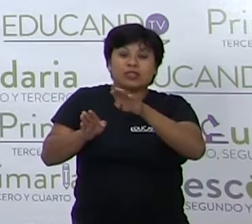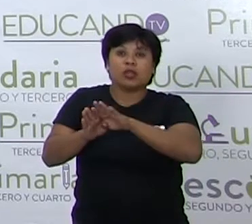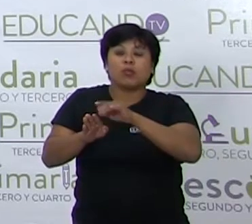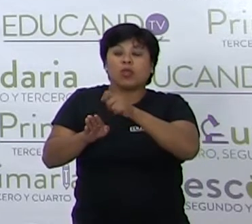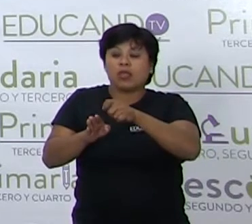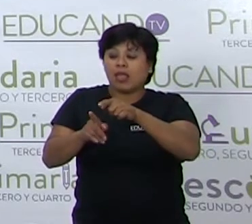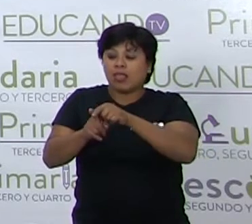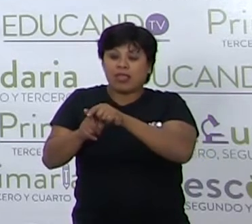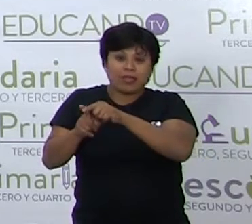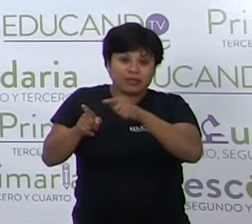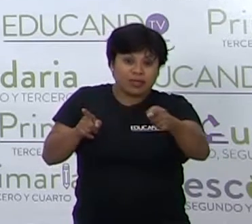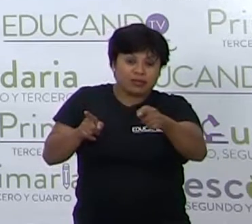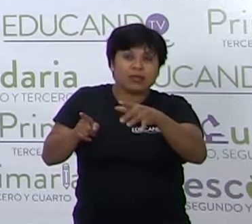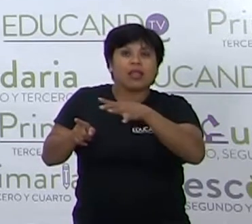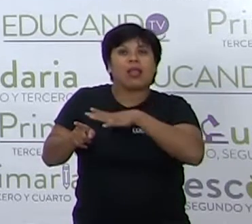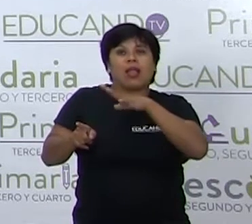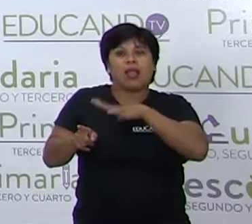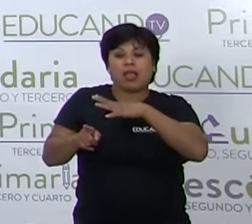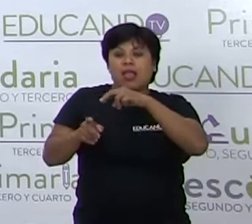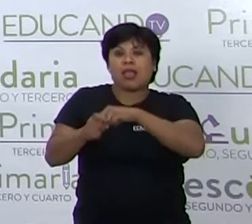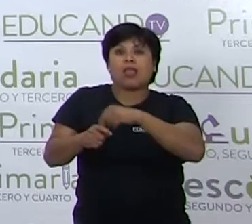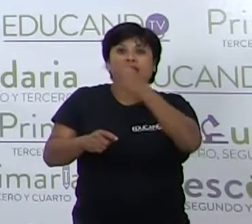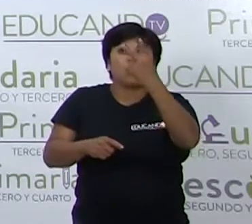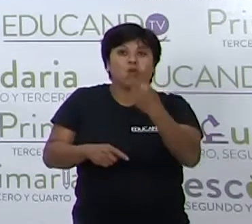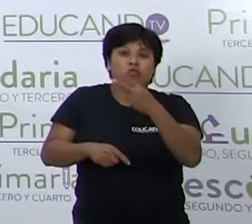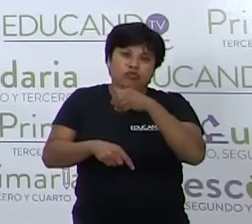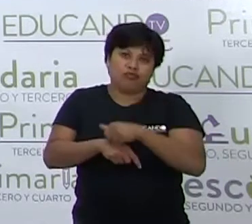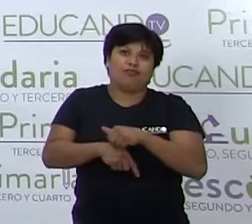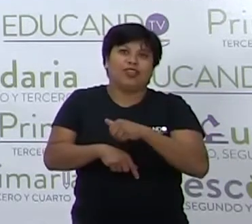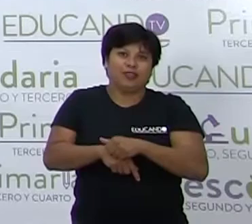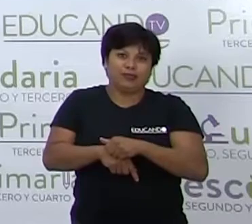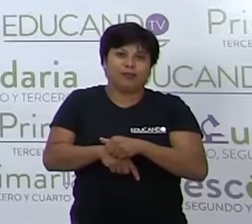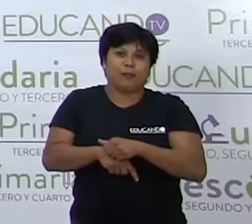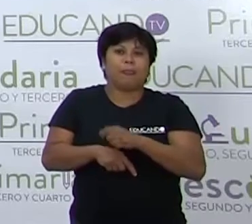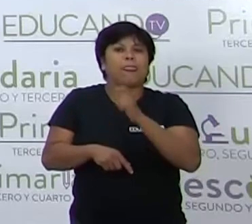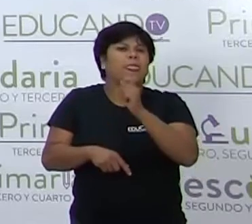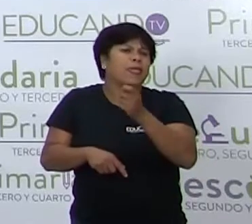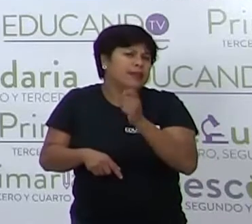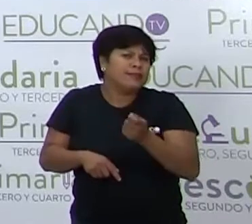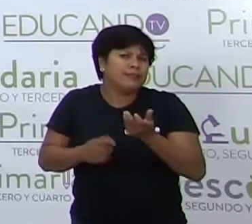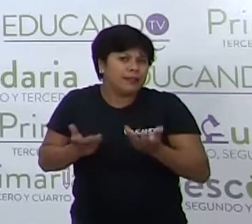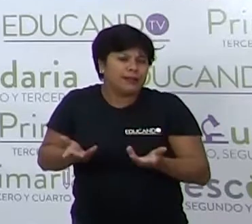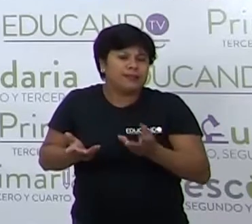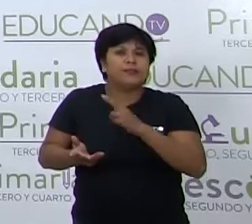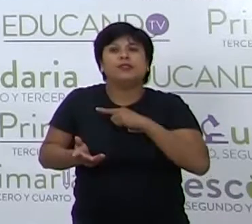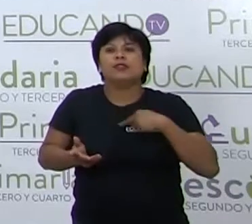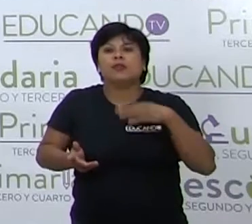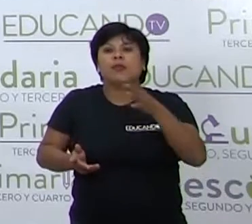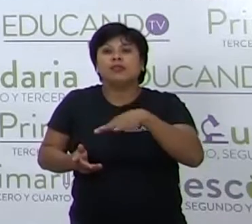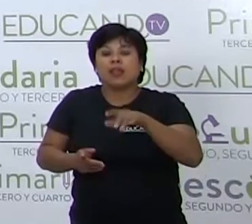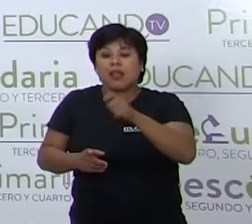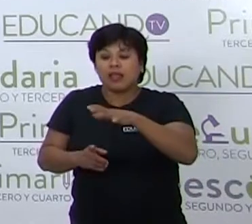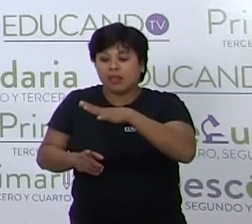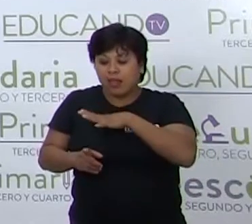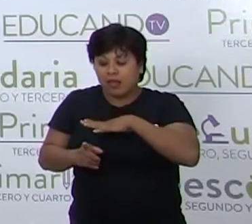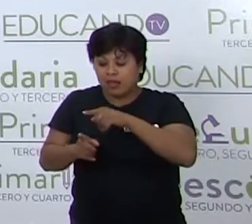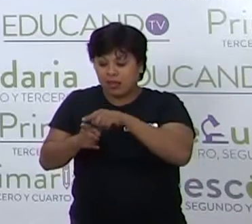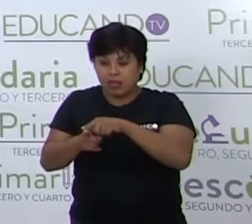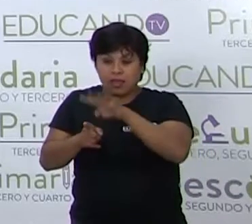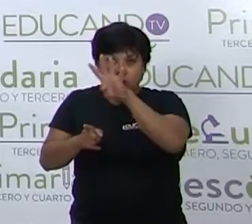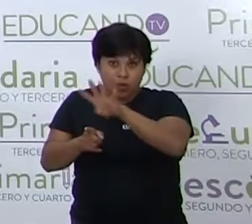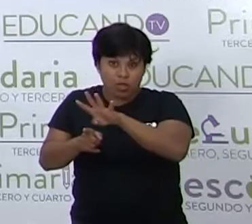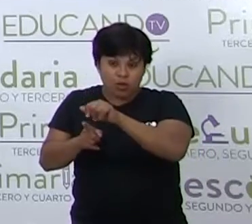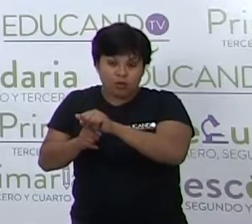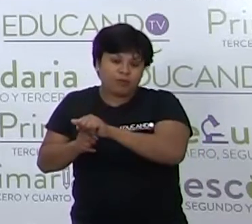la distancia que existe entre dos números. Quiere decir que vamos a buscar qué distancia existe entre el